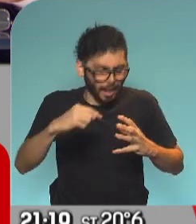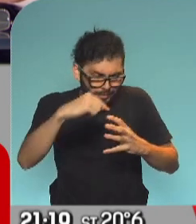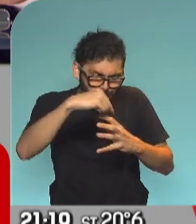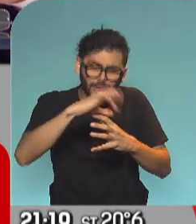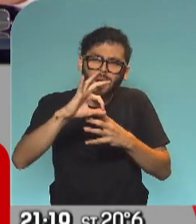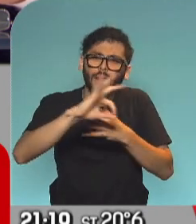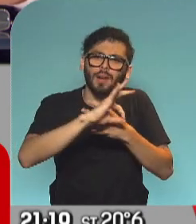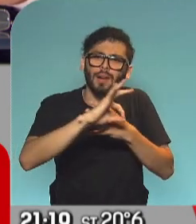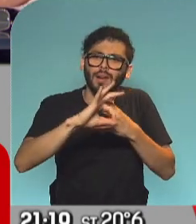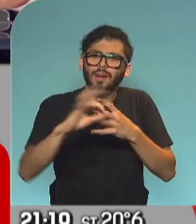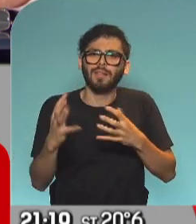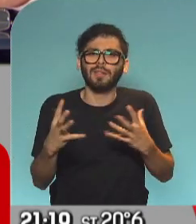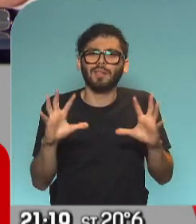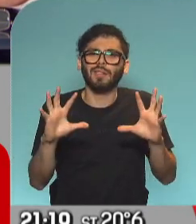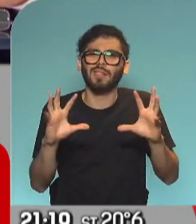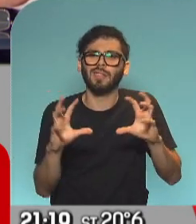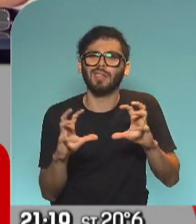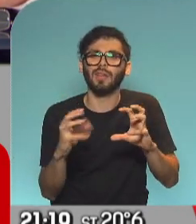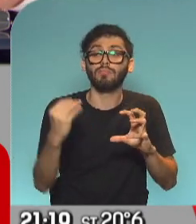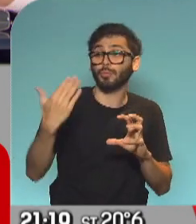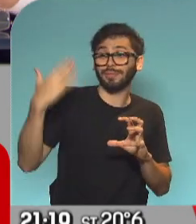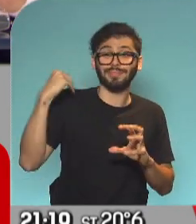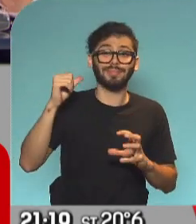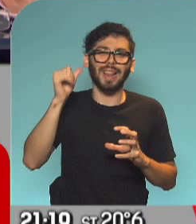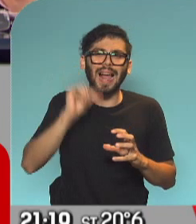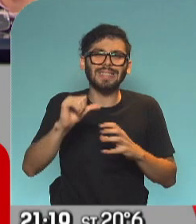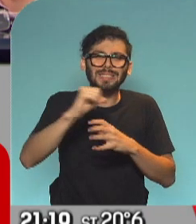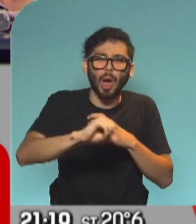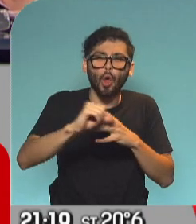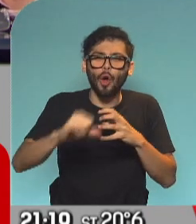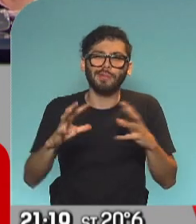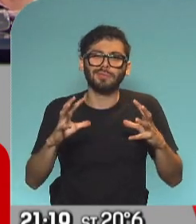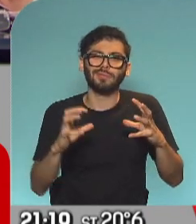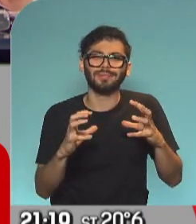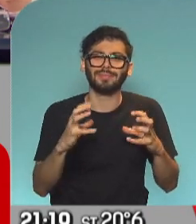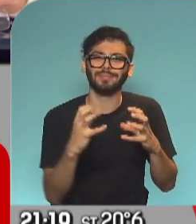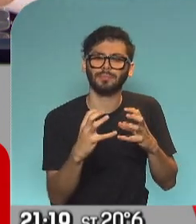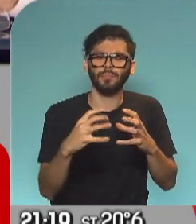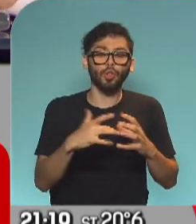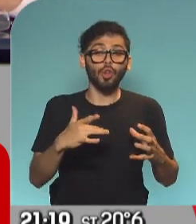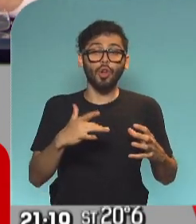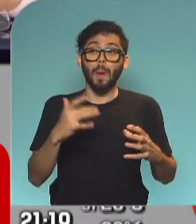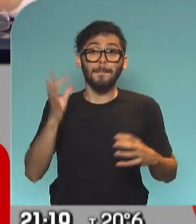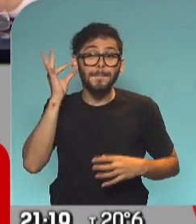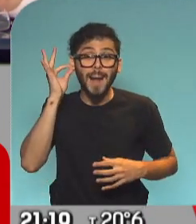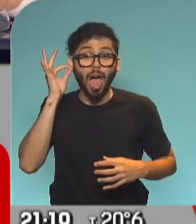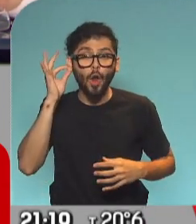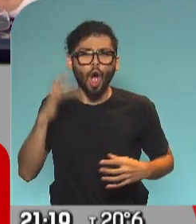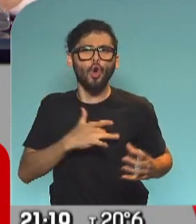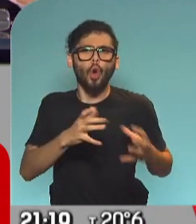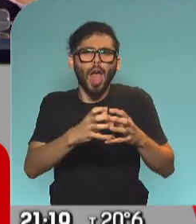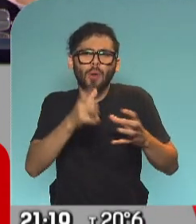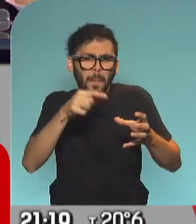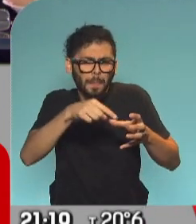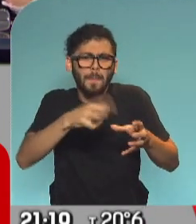necrosadas, consecuencia de viejas lesiones. El corazón de Diego Armando Maradona era de una persona de más de 90 años de